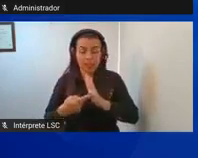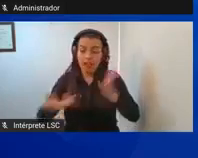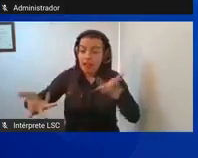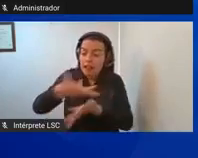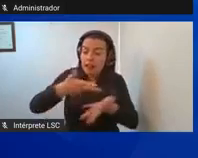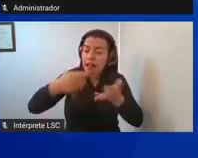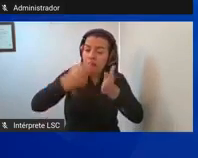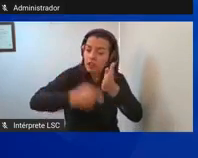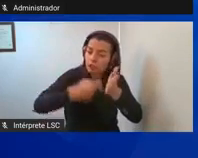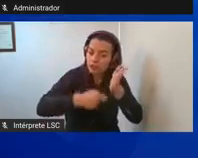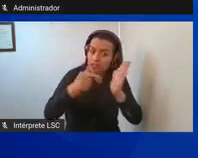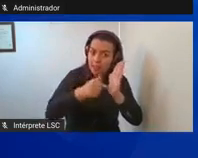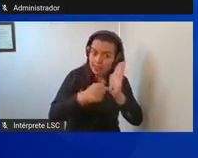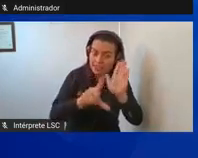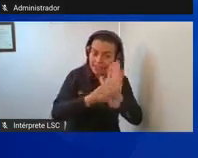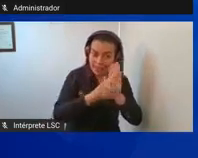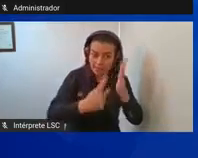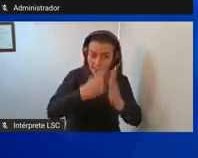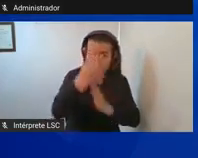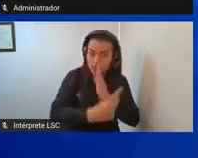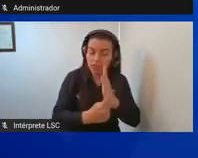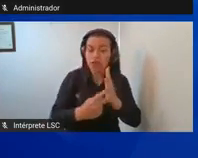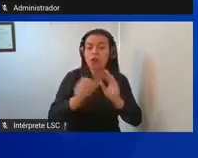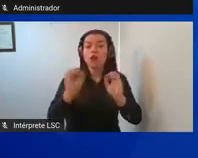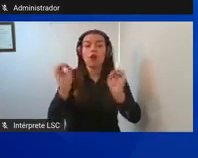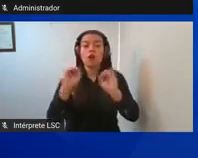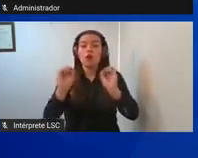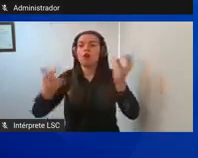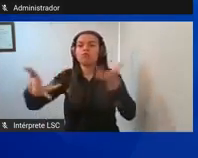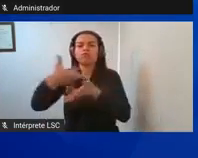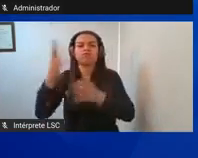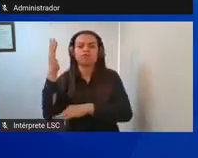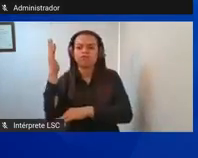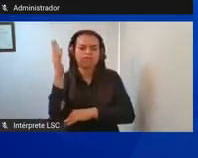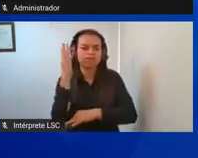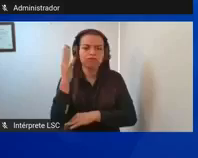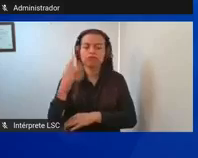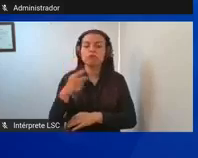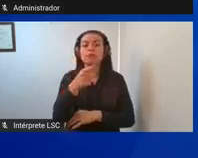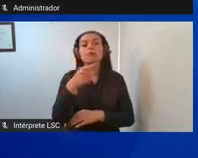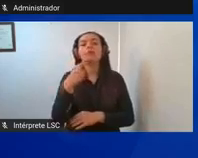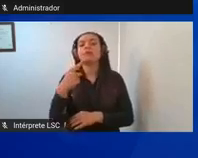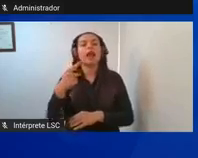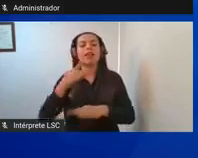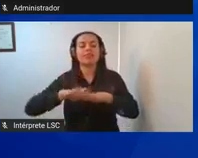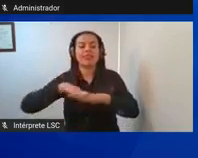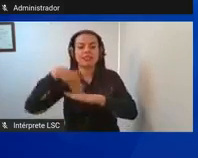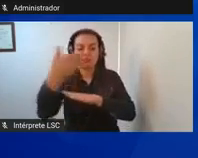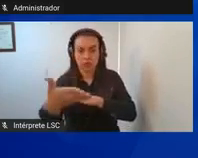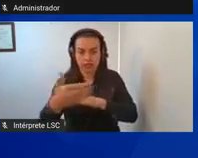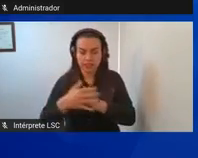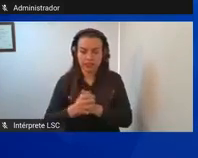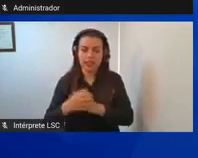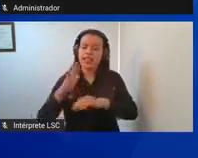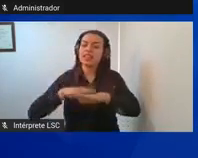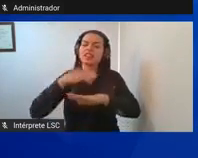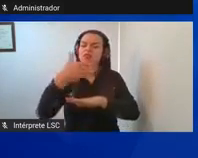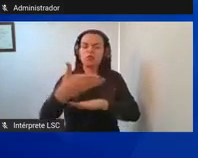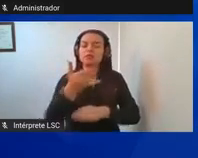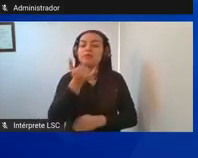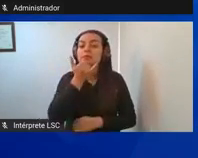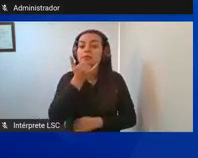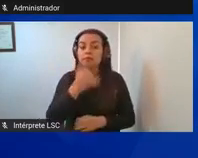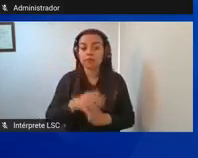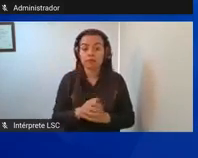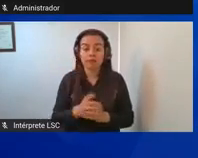al proyecto de ley durante el debate o vienen después del debate? Es posterior. Digamos, es posterior. Porque lo que sucede es que si el texto